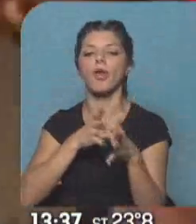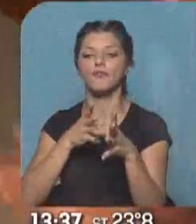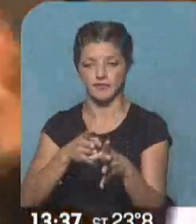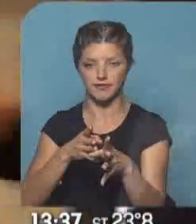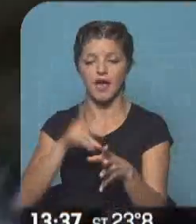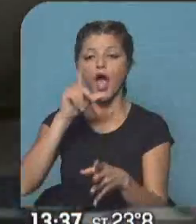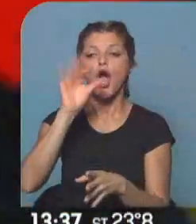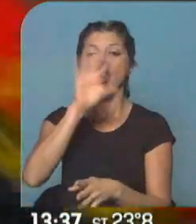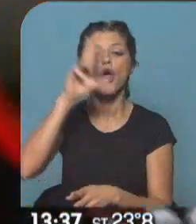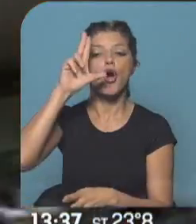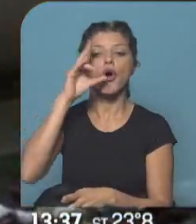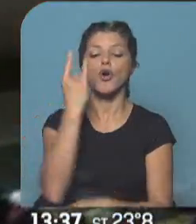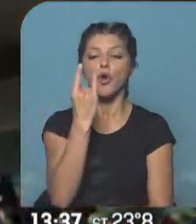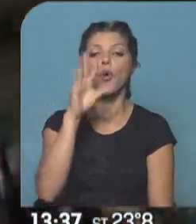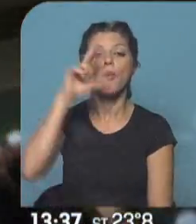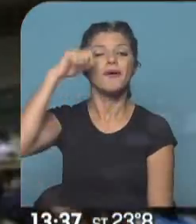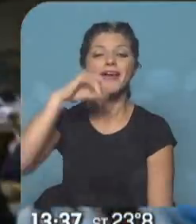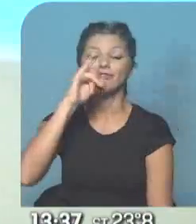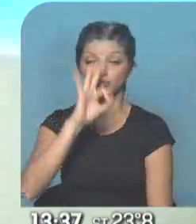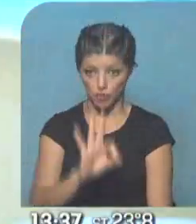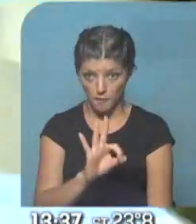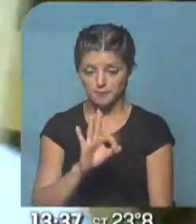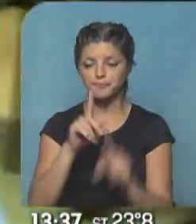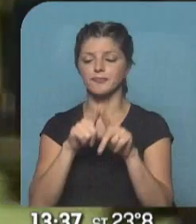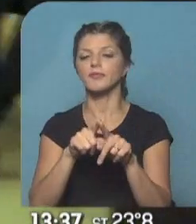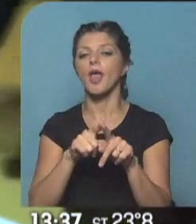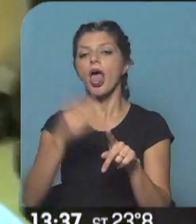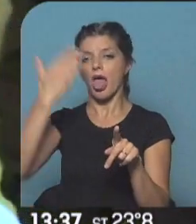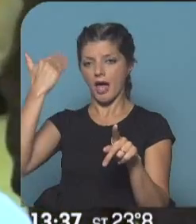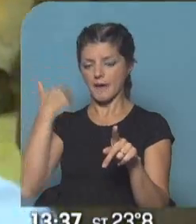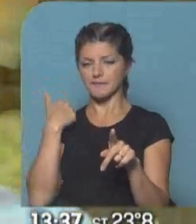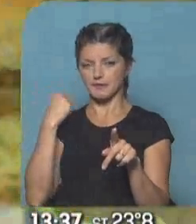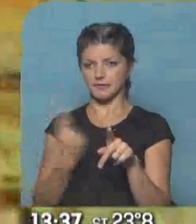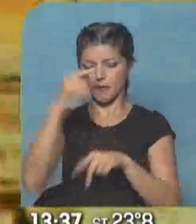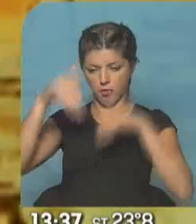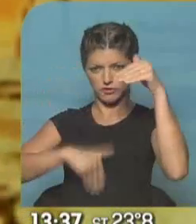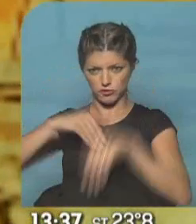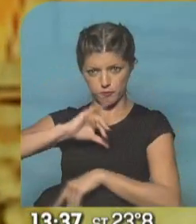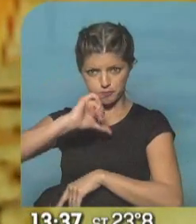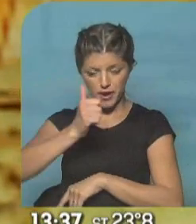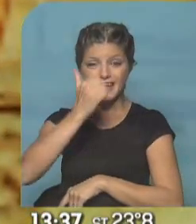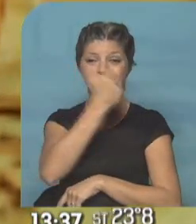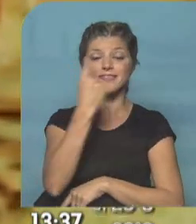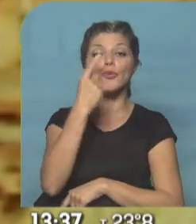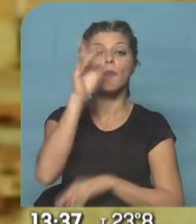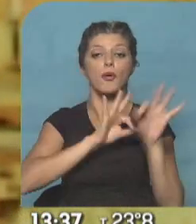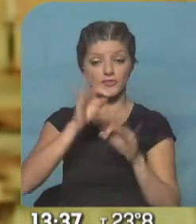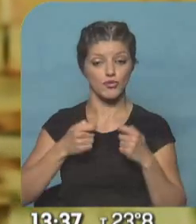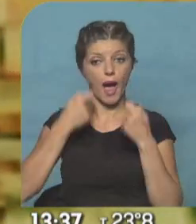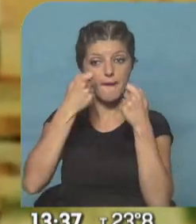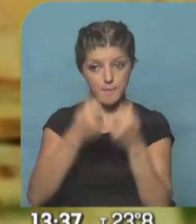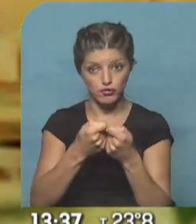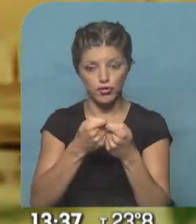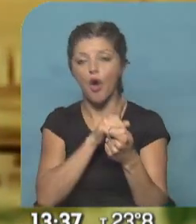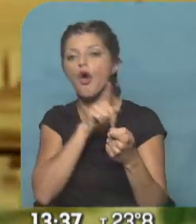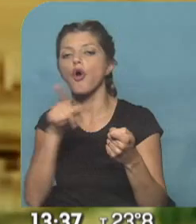João Lourenço, luego de que su partido se impusiera en los últimos comicios legislativos con el 61% de los votos